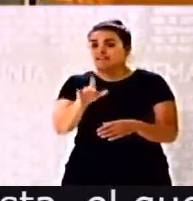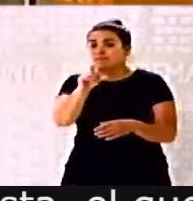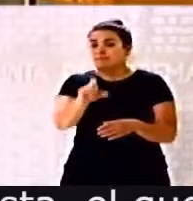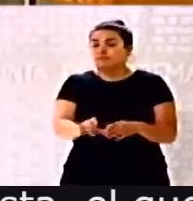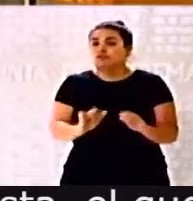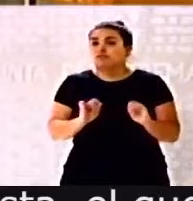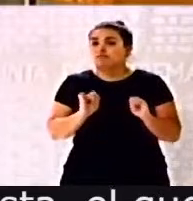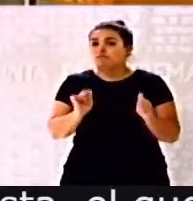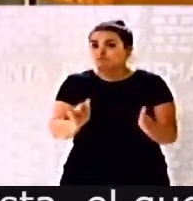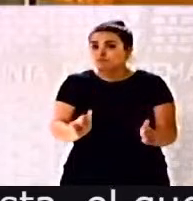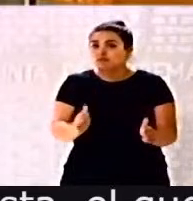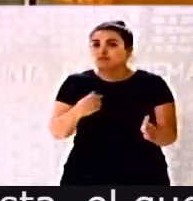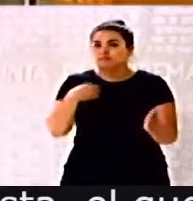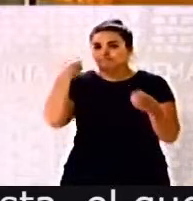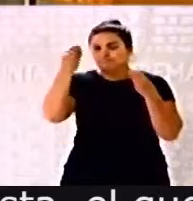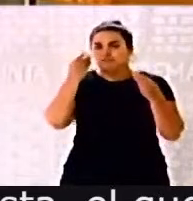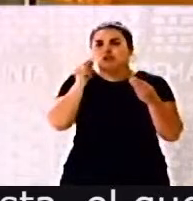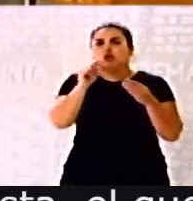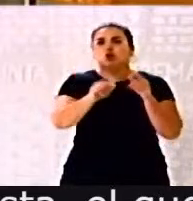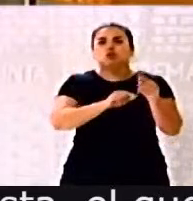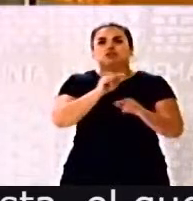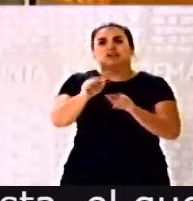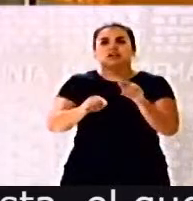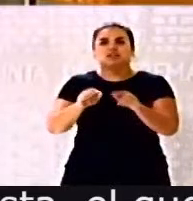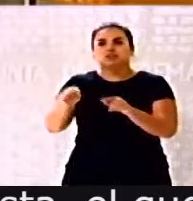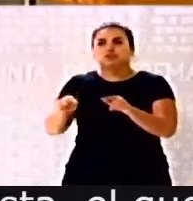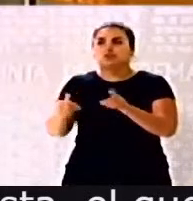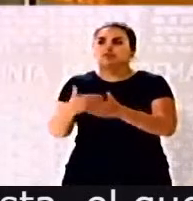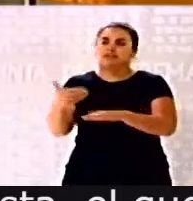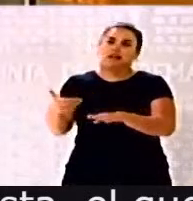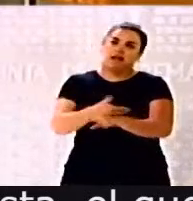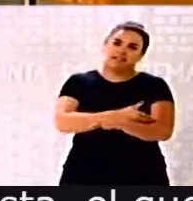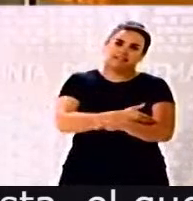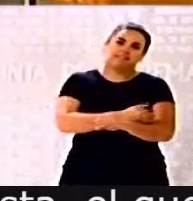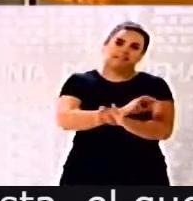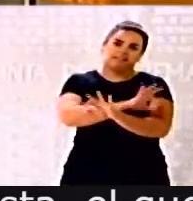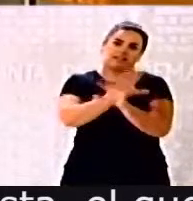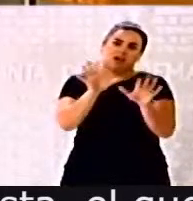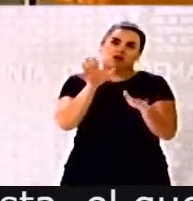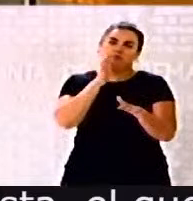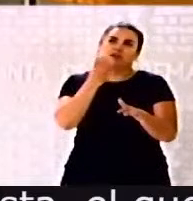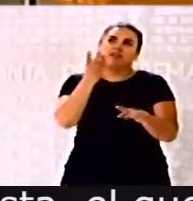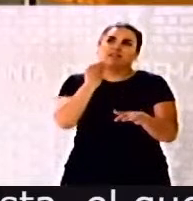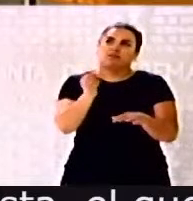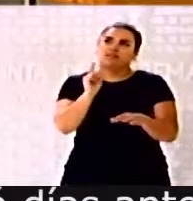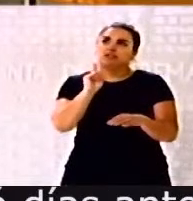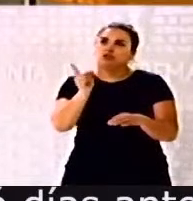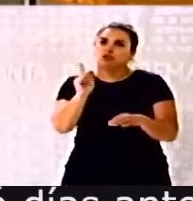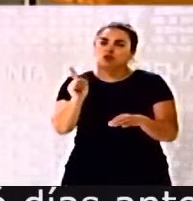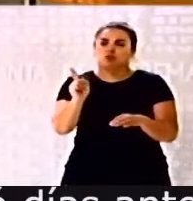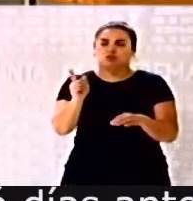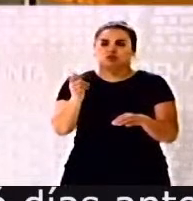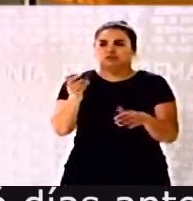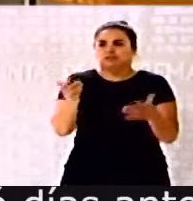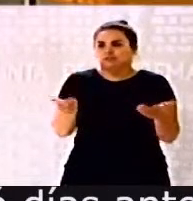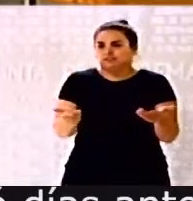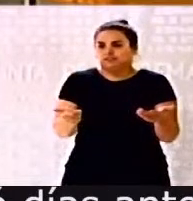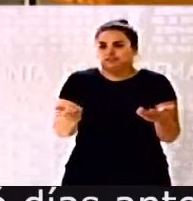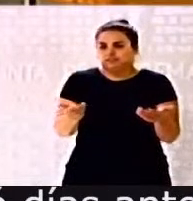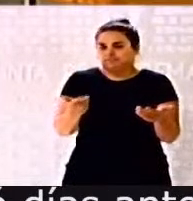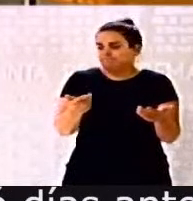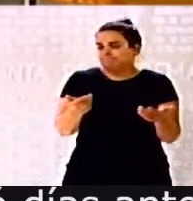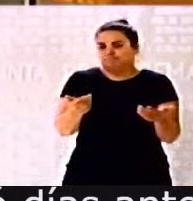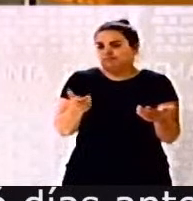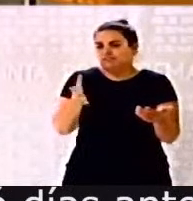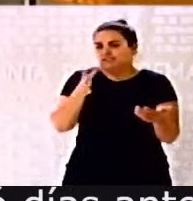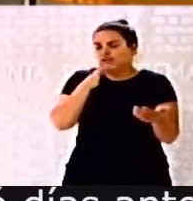se deduce que se contagió días antes. Solo han pasado 5 días y la incubación no se